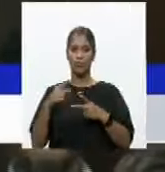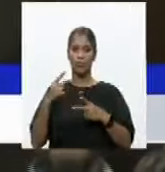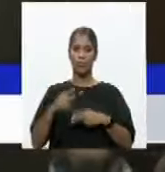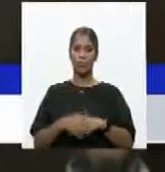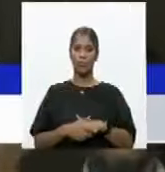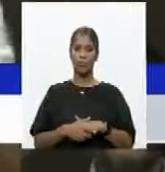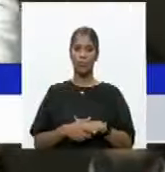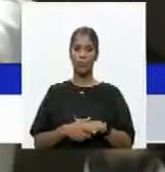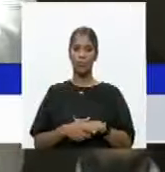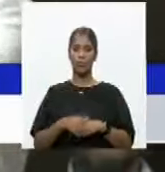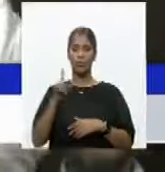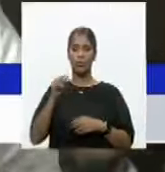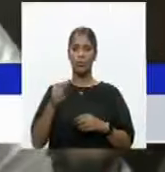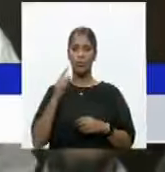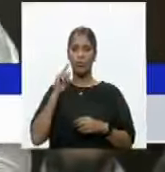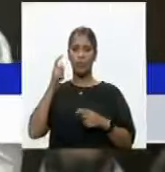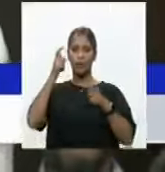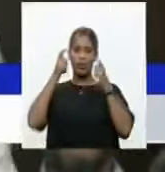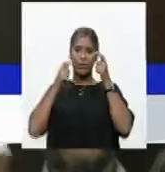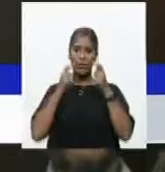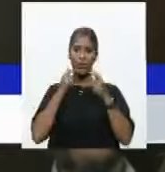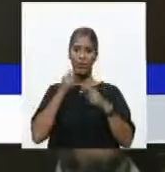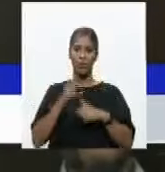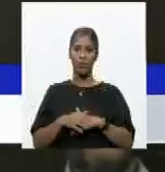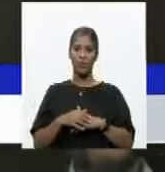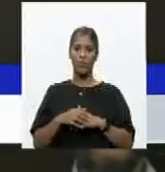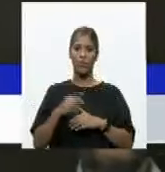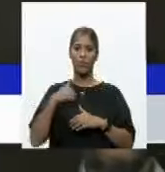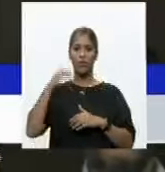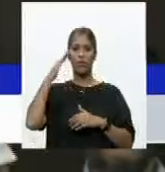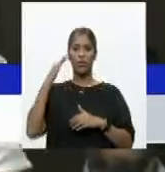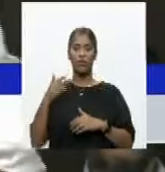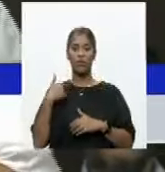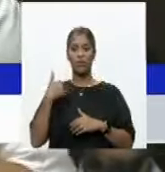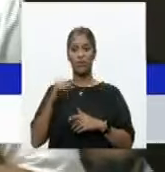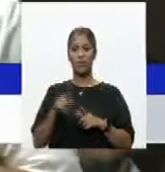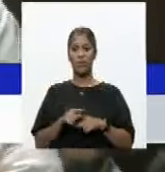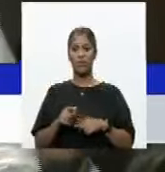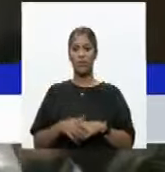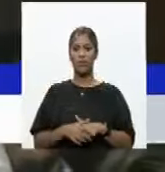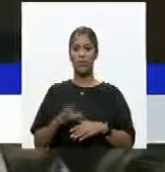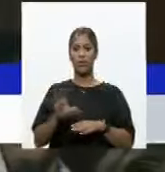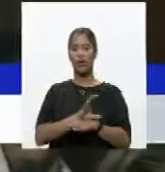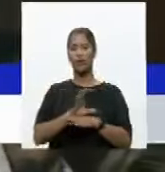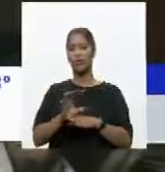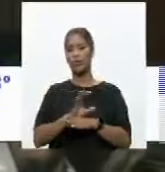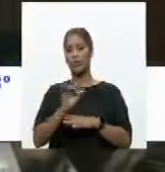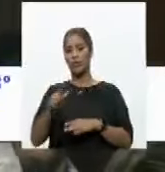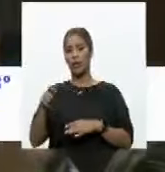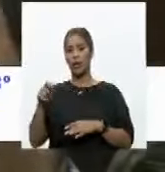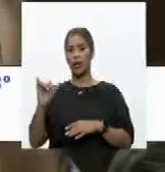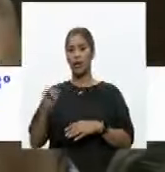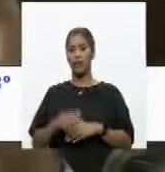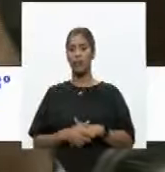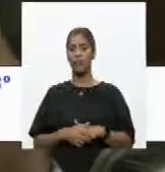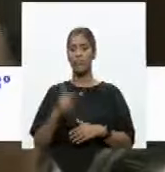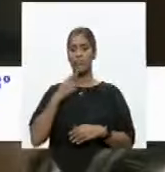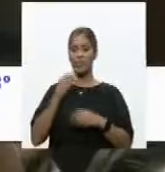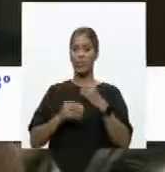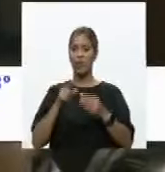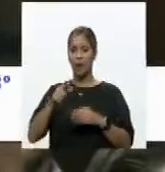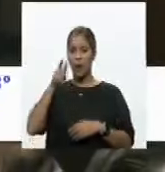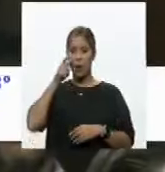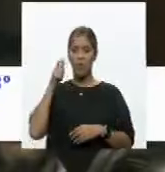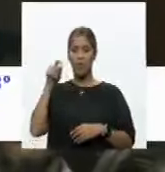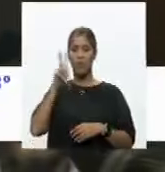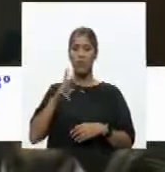de Rodríguez, sino que con su boina roja y vestido de militar, teniente como era, cantaba las canciones de Ali. Y eso hizo que el pueblo